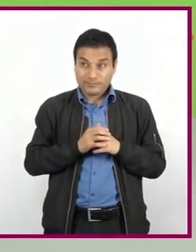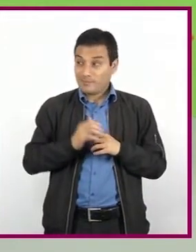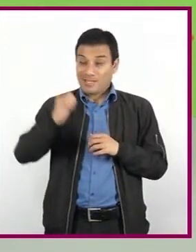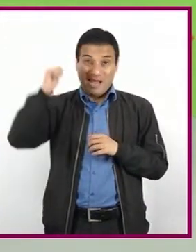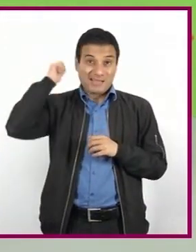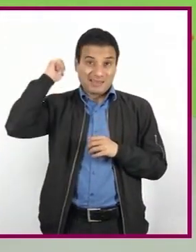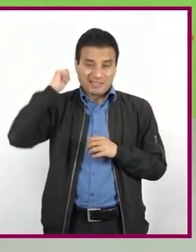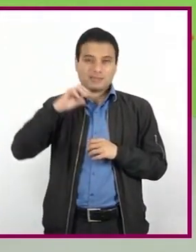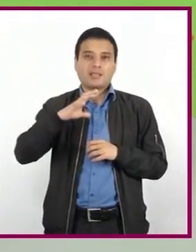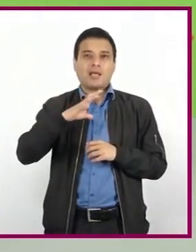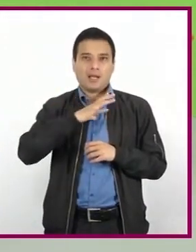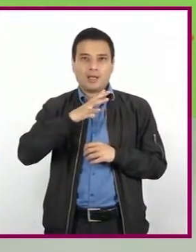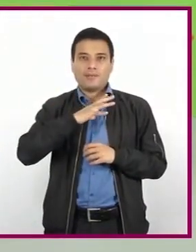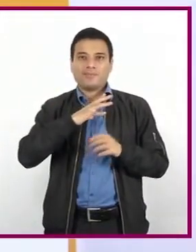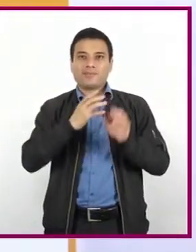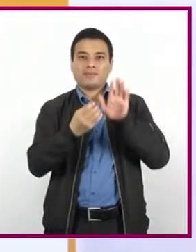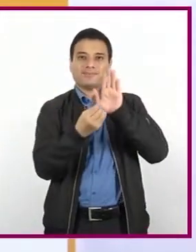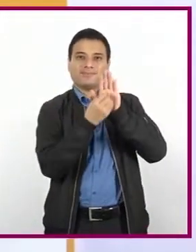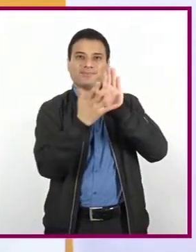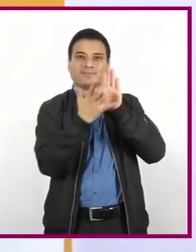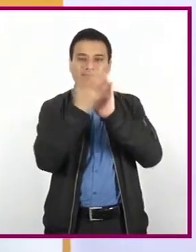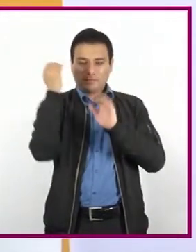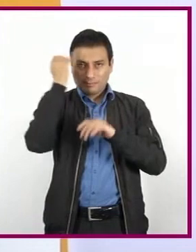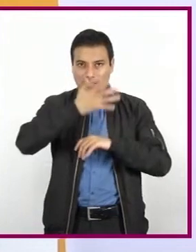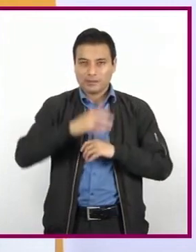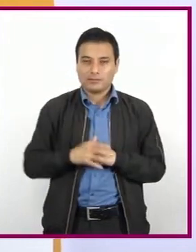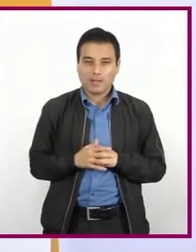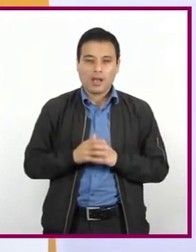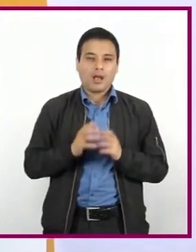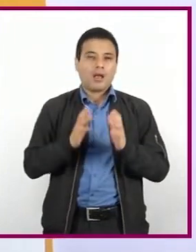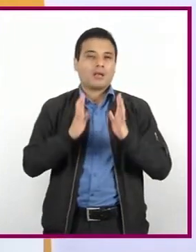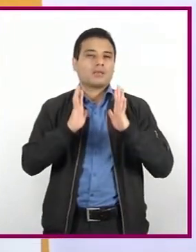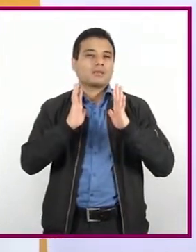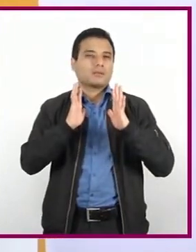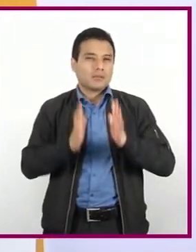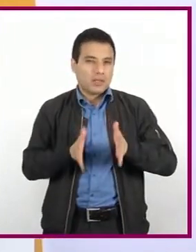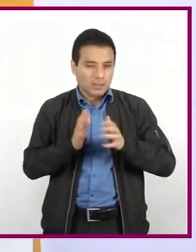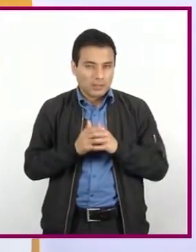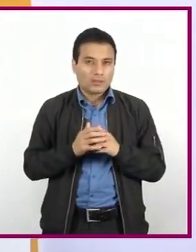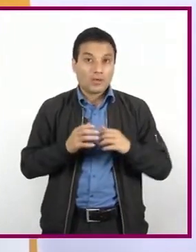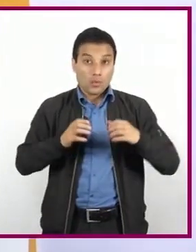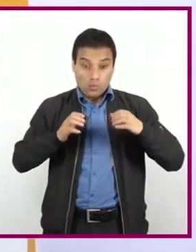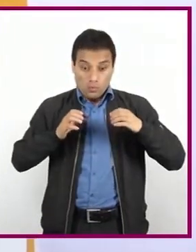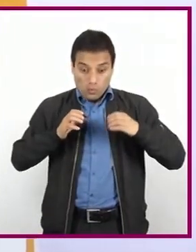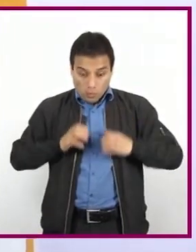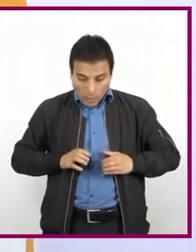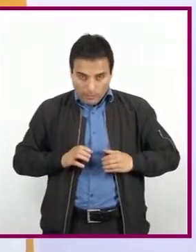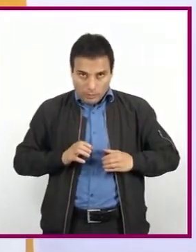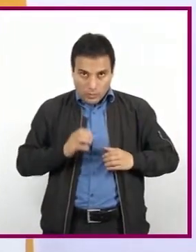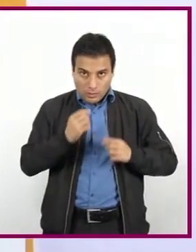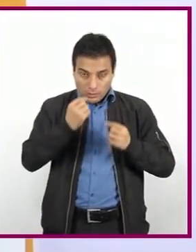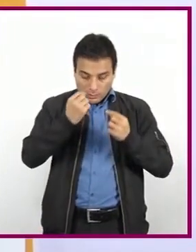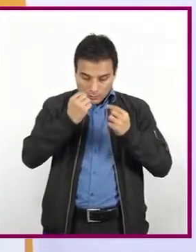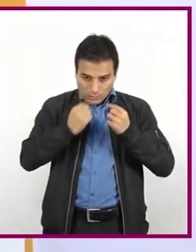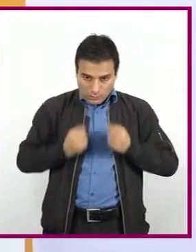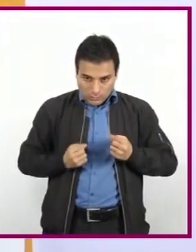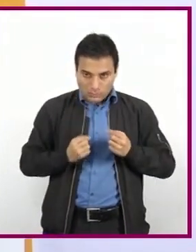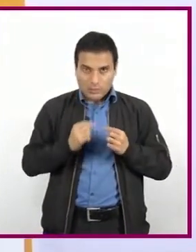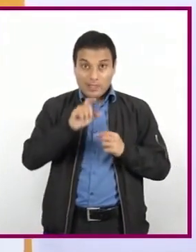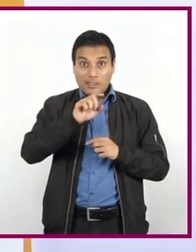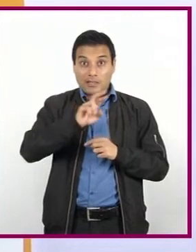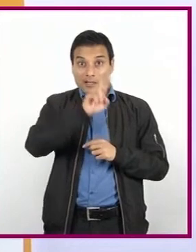receptor de la imagen. ¿Eso quiere decir que hay partes de nuestro cuerpo que absorben los rayos X y